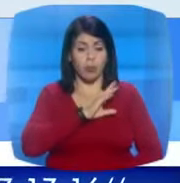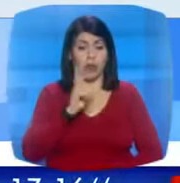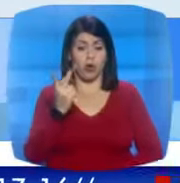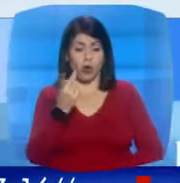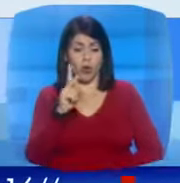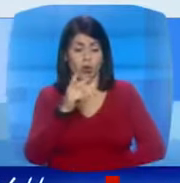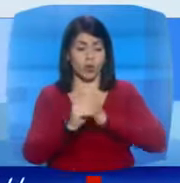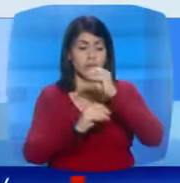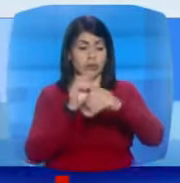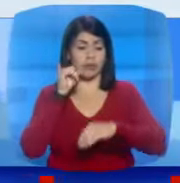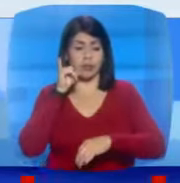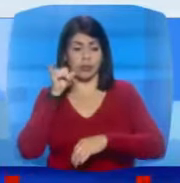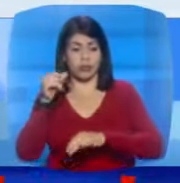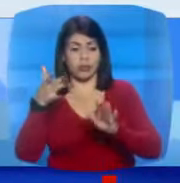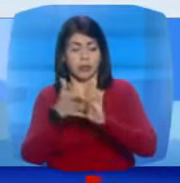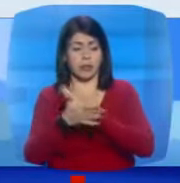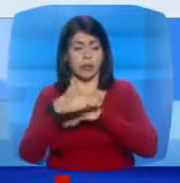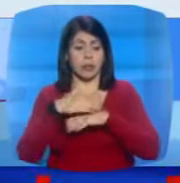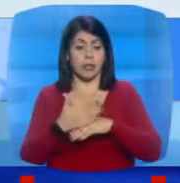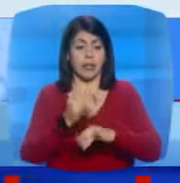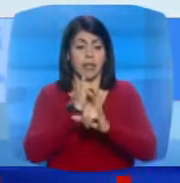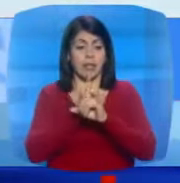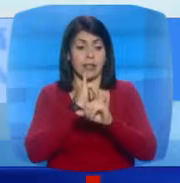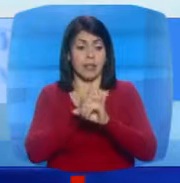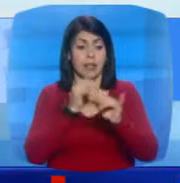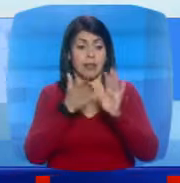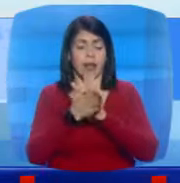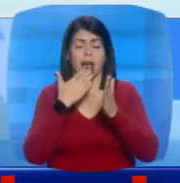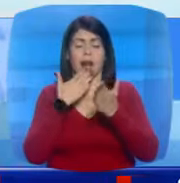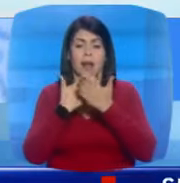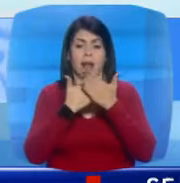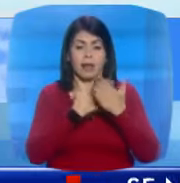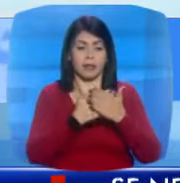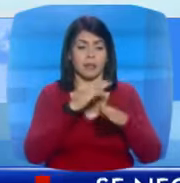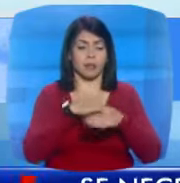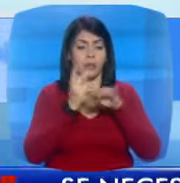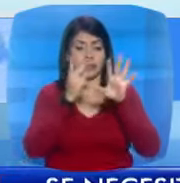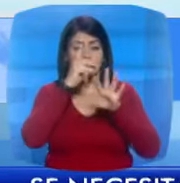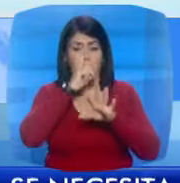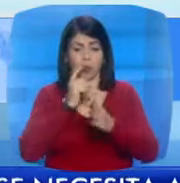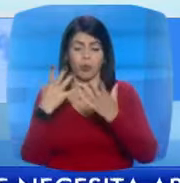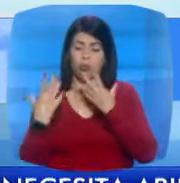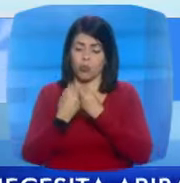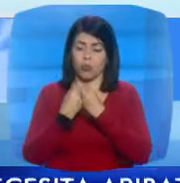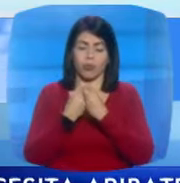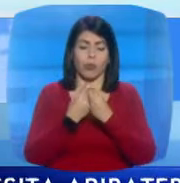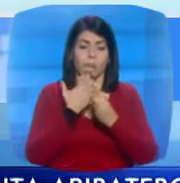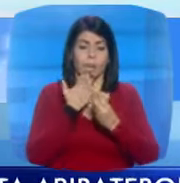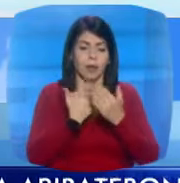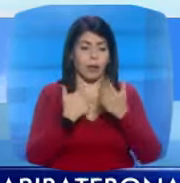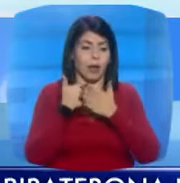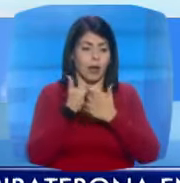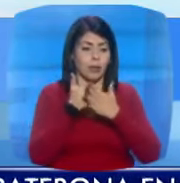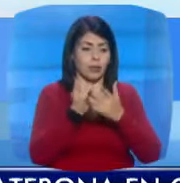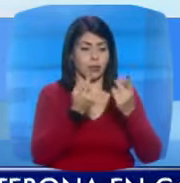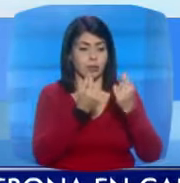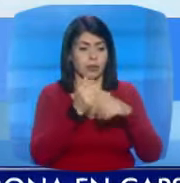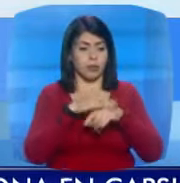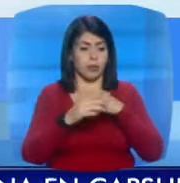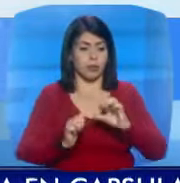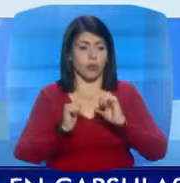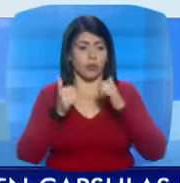ambos, realizó la denuncia a través de sus redes sociales, donde agradeció a Pino por 7 años de compañía y también solicitó ayuda financiera